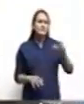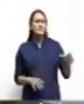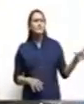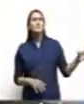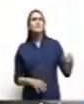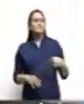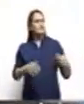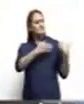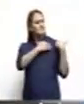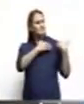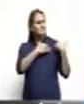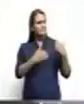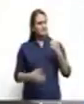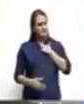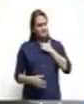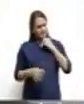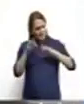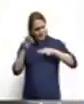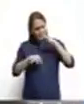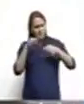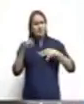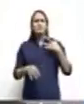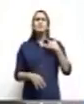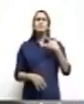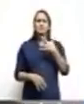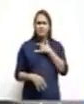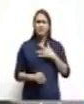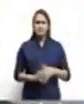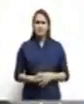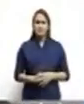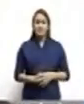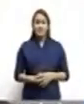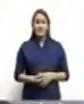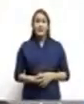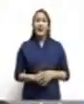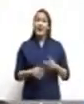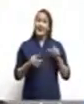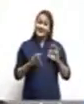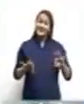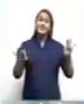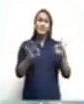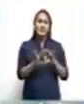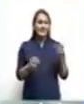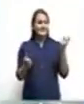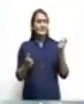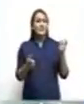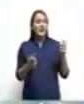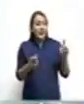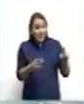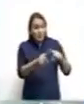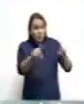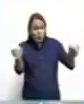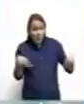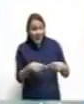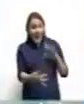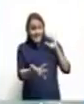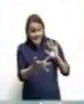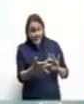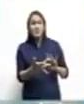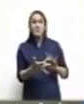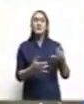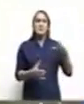de su propia salud y apoyemos el autocuidado. Así debemos comprar en expendios adecuados, expendios que